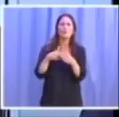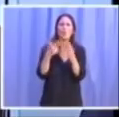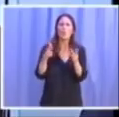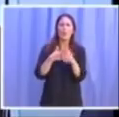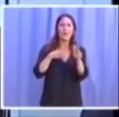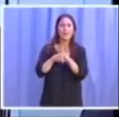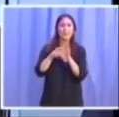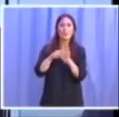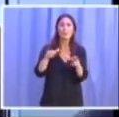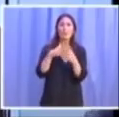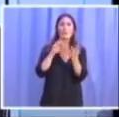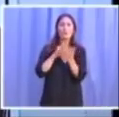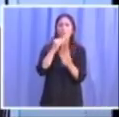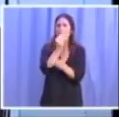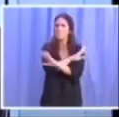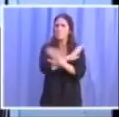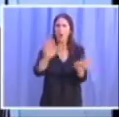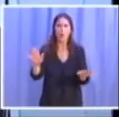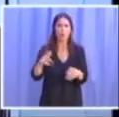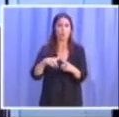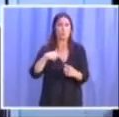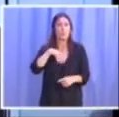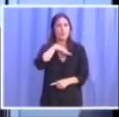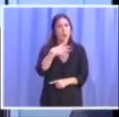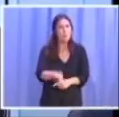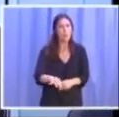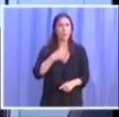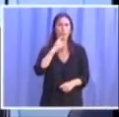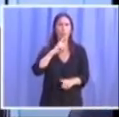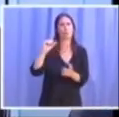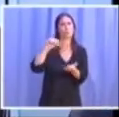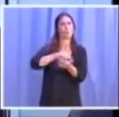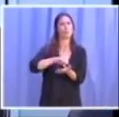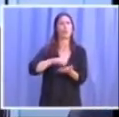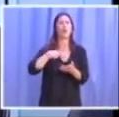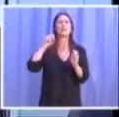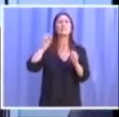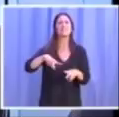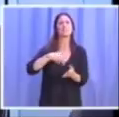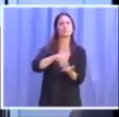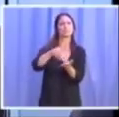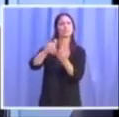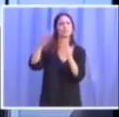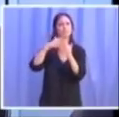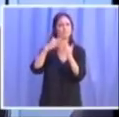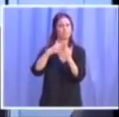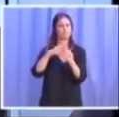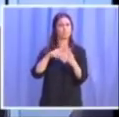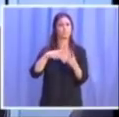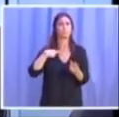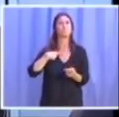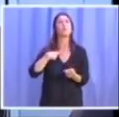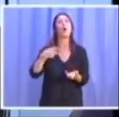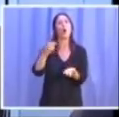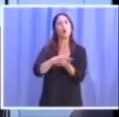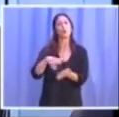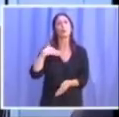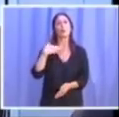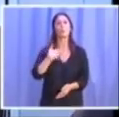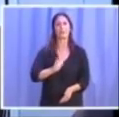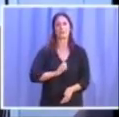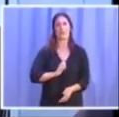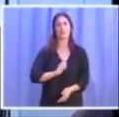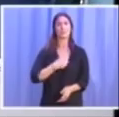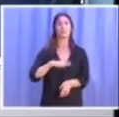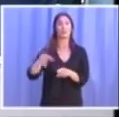servicios sociales excelente. Hemos sido capaces de situarnos como ciudad libre de desahucios y hemos sido capaces de recuperar la teleexistencia que el Partido